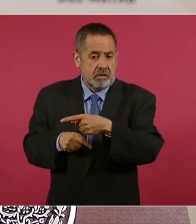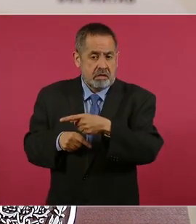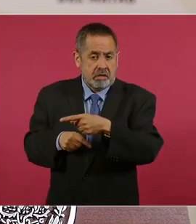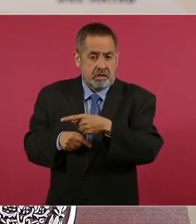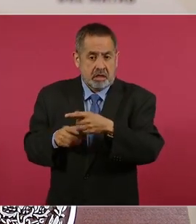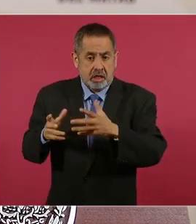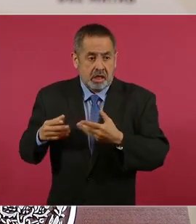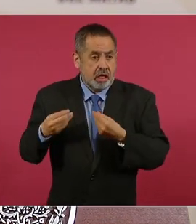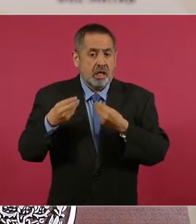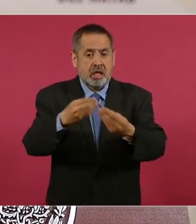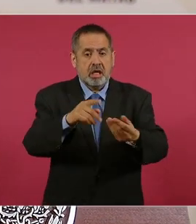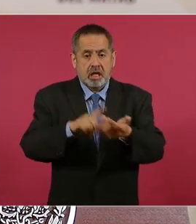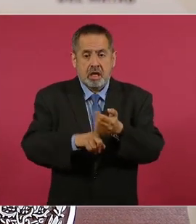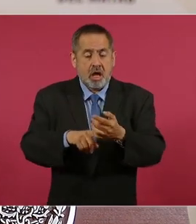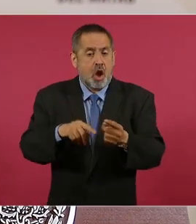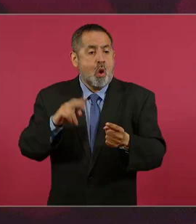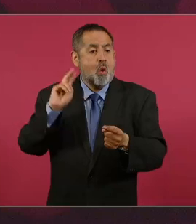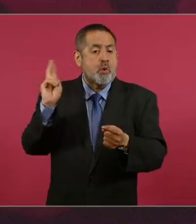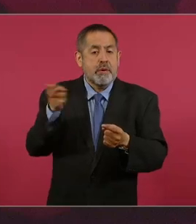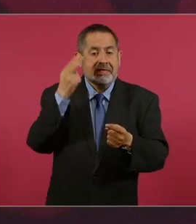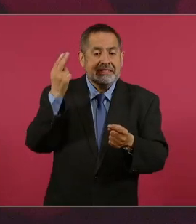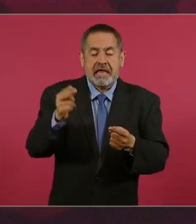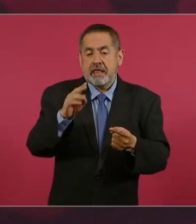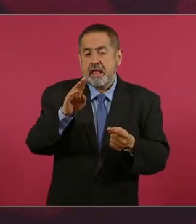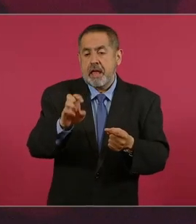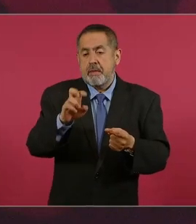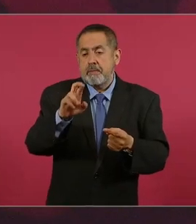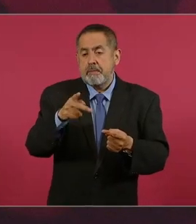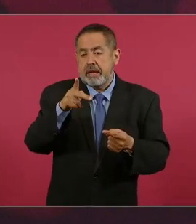a la Universidad de Berkeley,